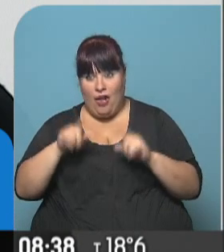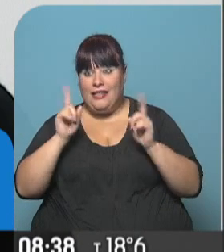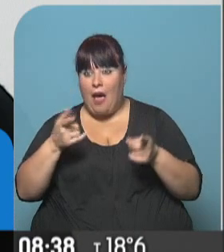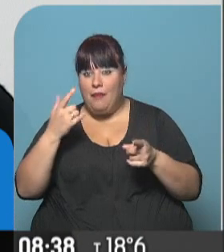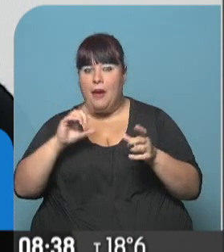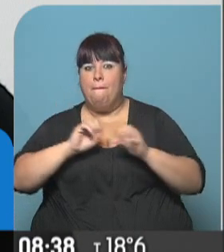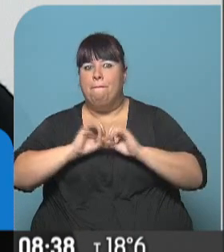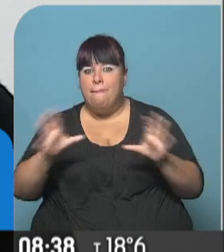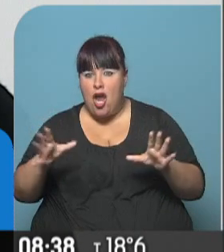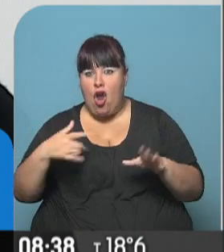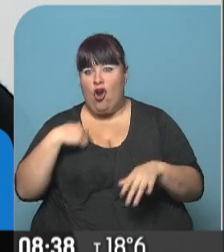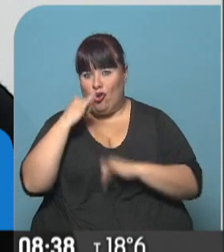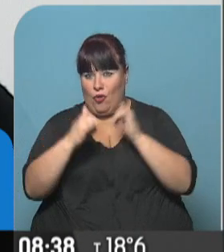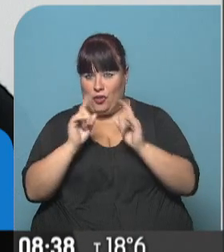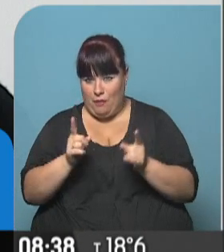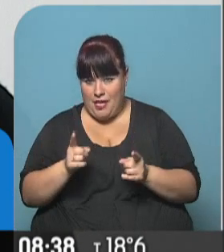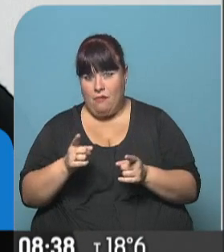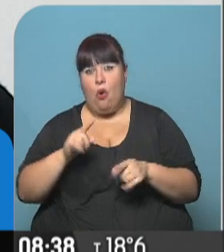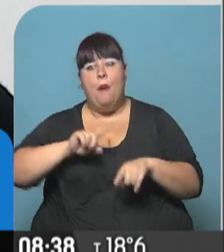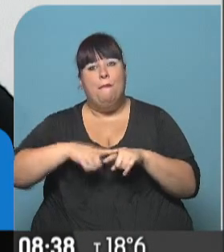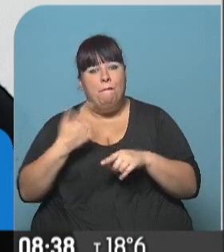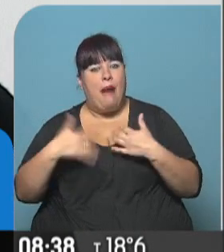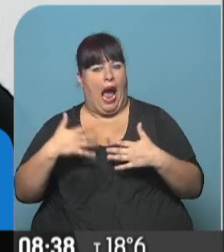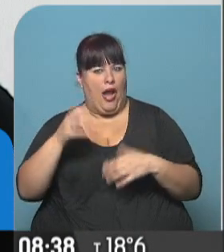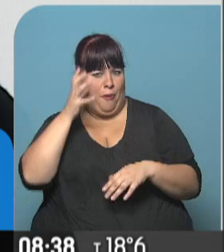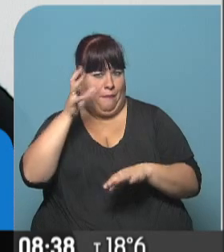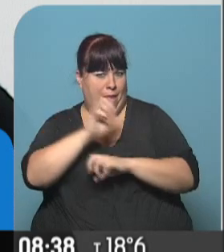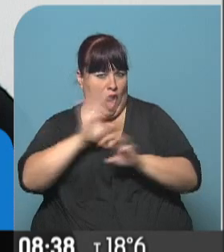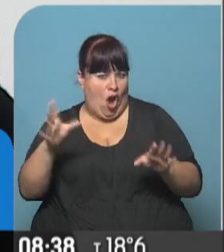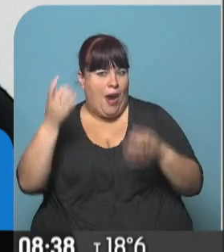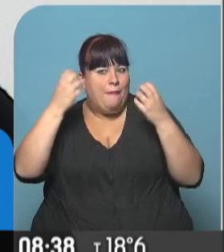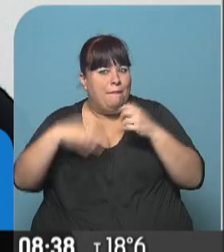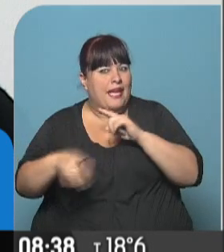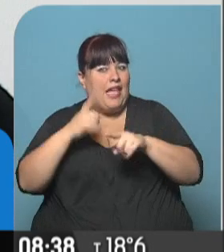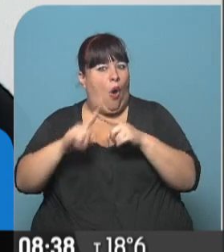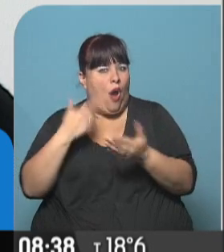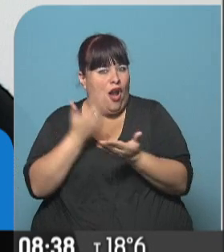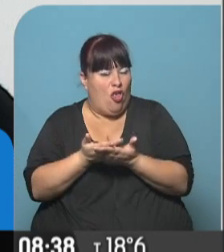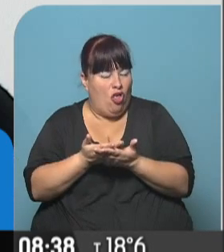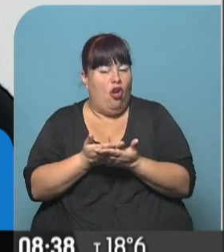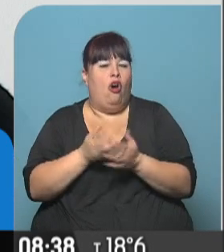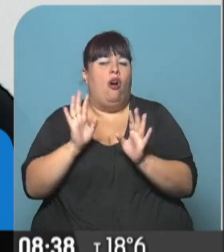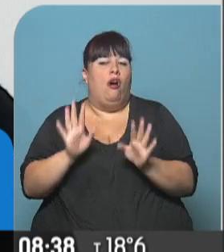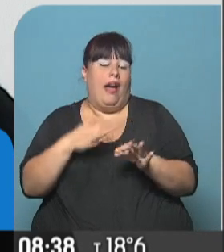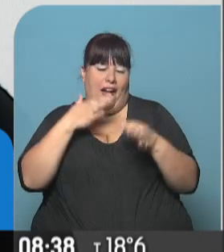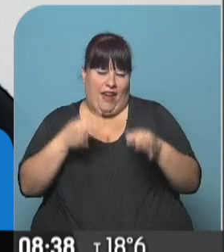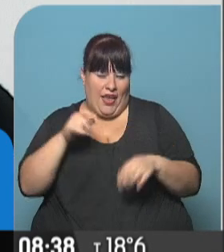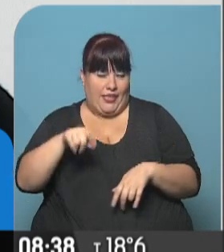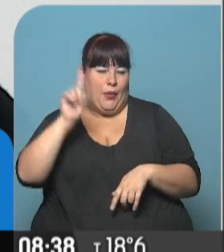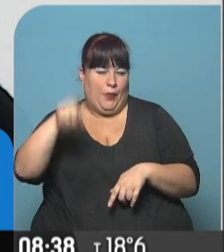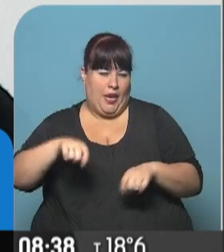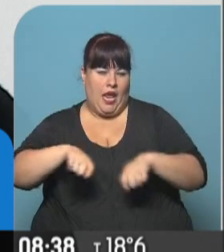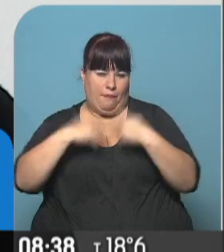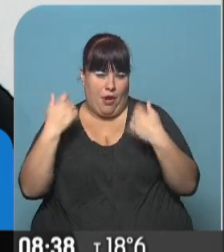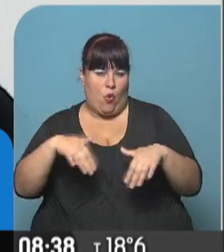que se está recrudeciendo por lo que él acabo de contaros es una medida bastante más agresiva de la que inicialmente se planteó y la verdad que esto genera un daño